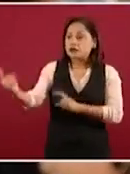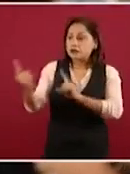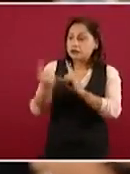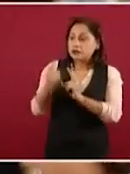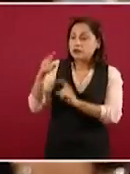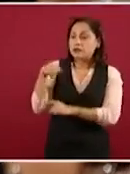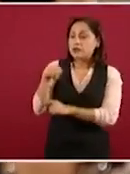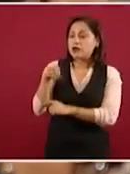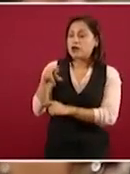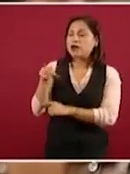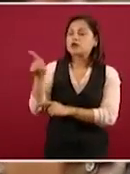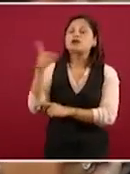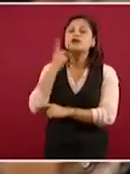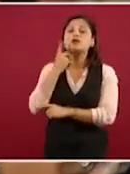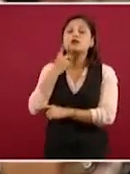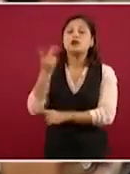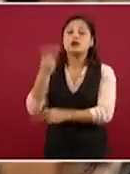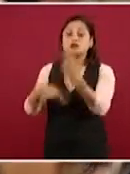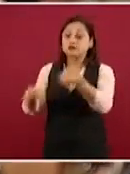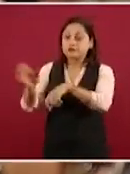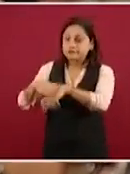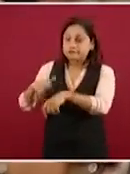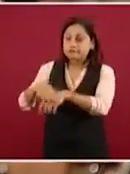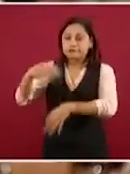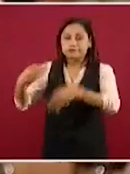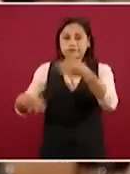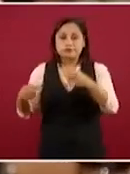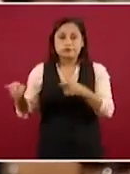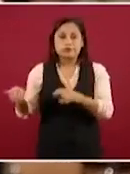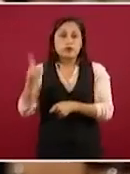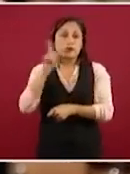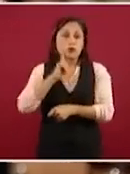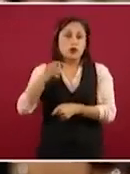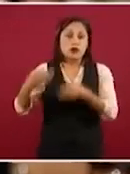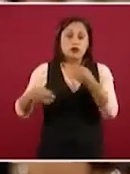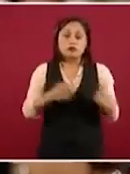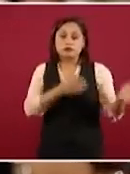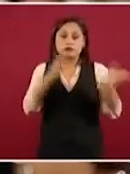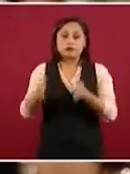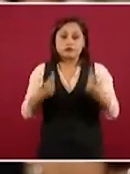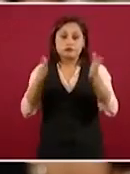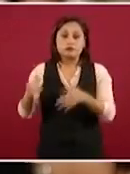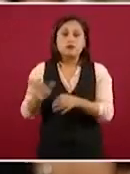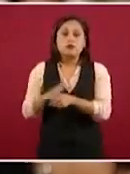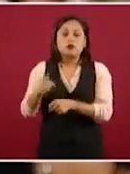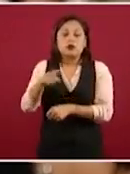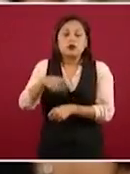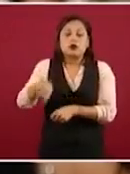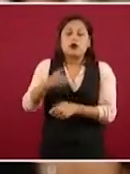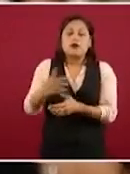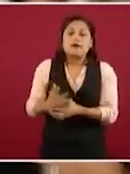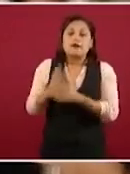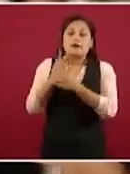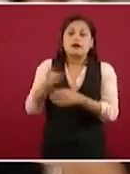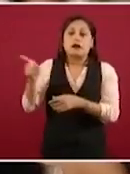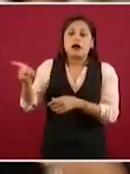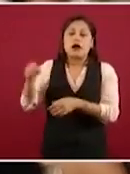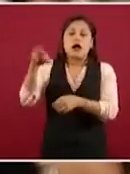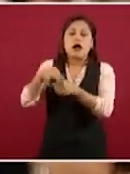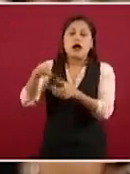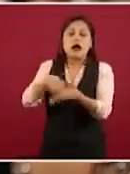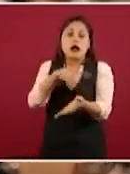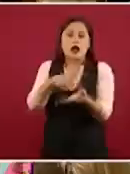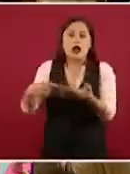quien según los trabajadores sindicalizados de Pemex ganó las elecciones en tiempo y forma. Su parecer,